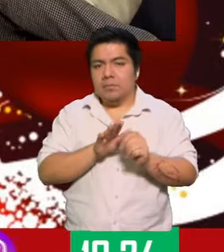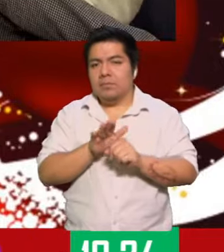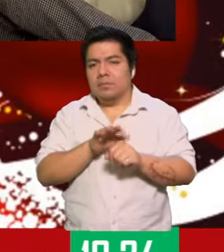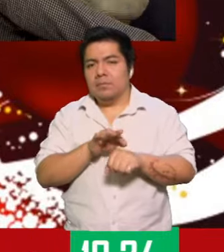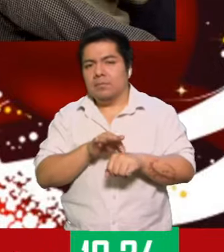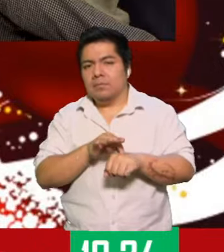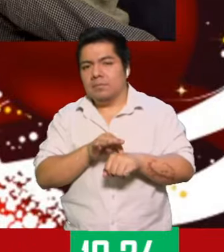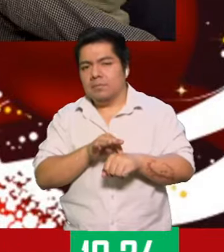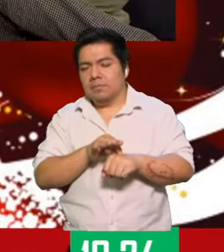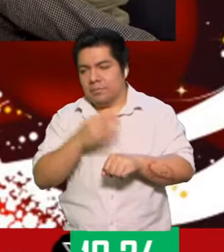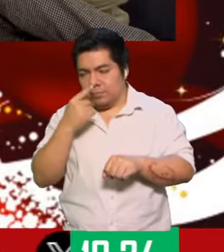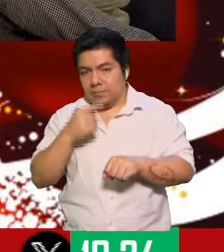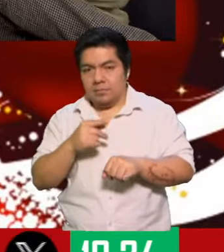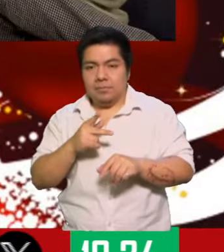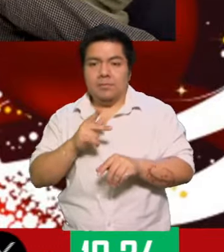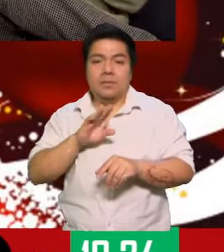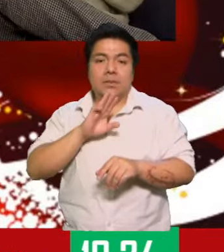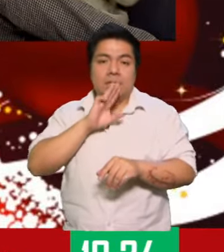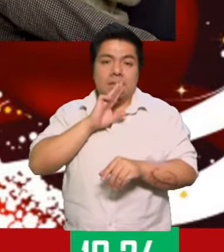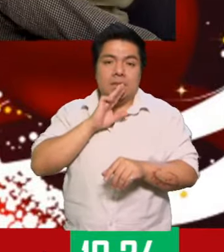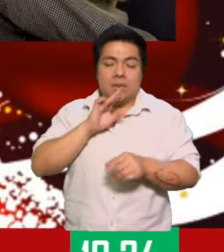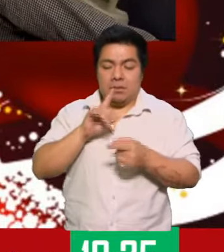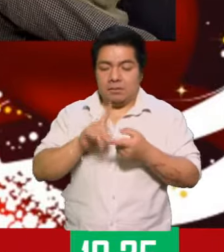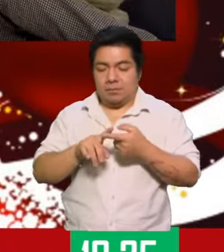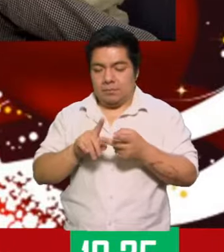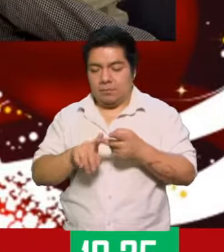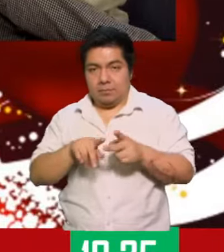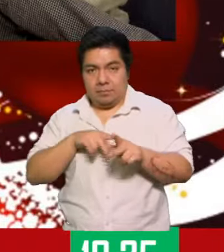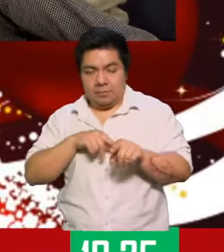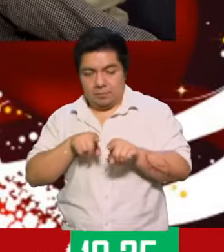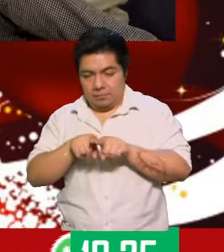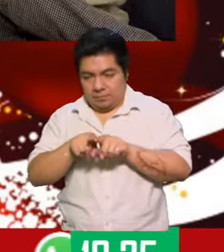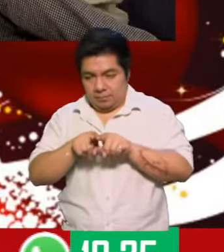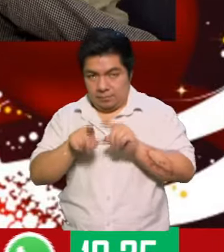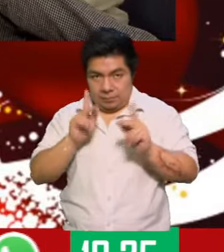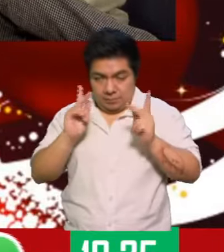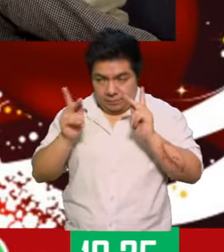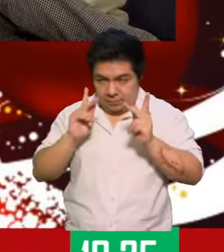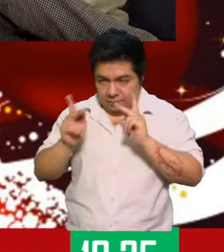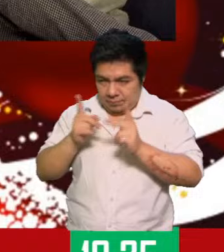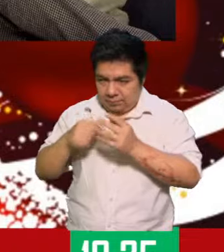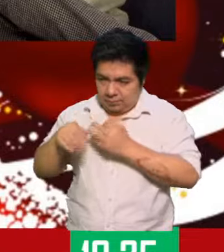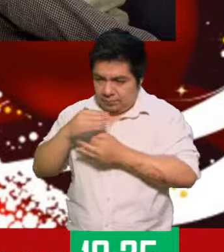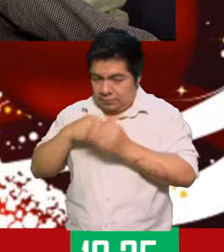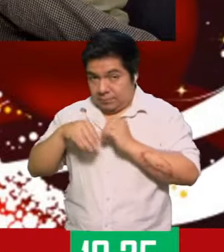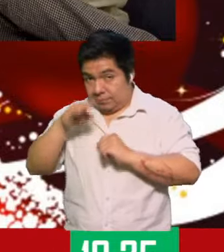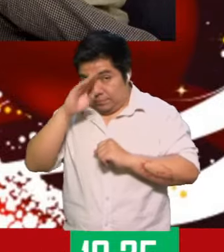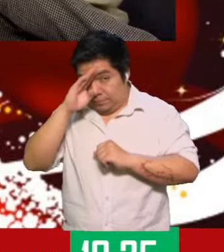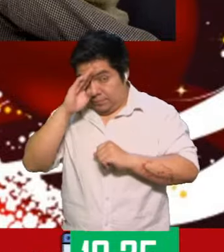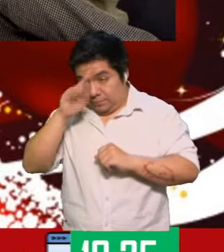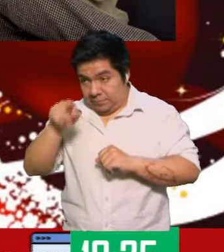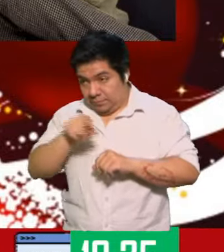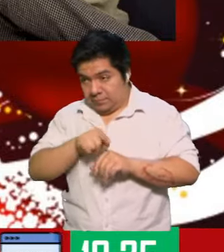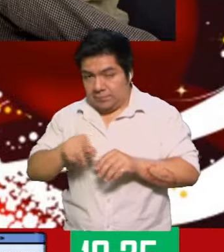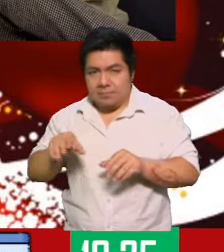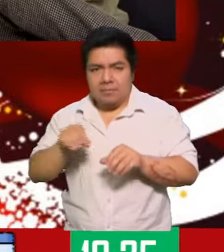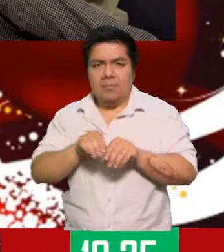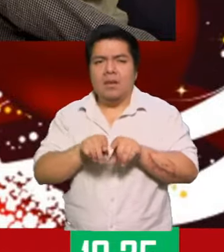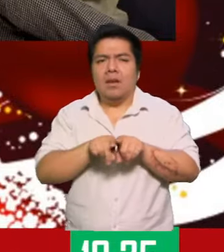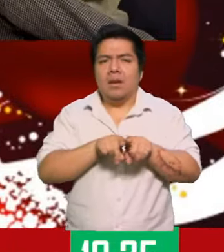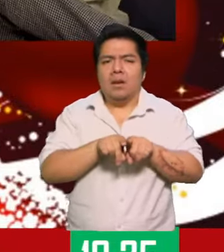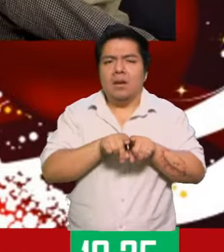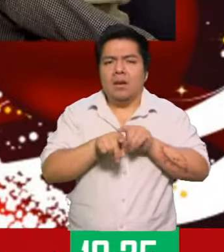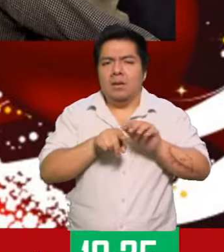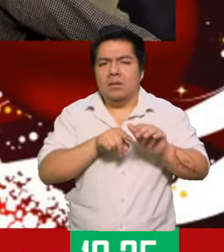en en mi mamá y mi hermano bueno en reflexiones y pláticas con ellos eh Y ellos se interpretan el hermano no lo